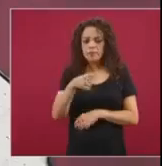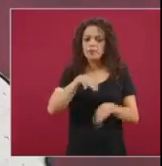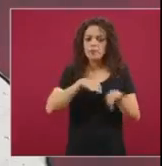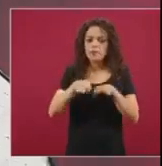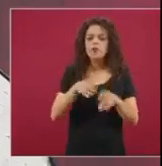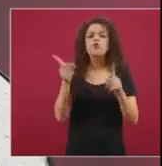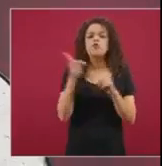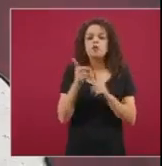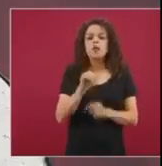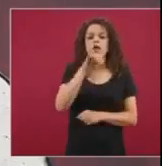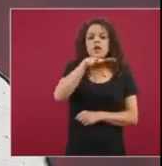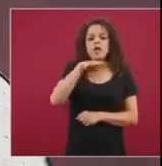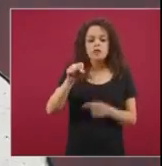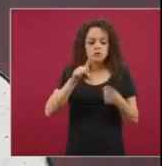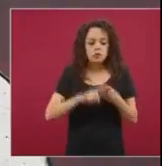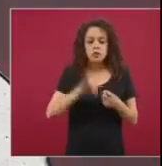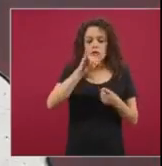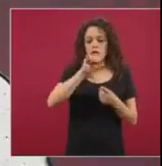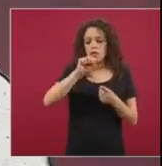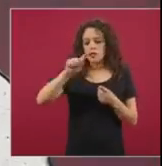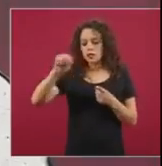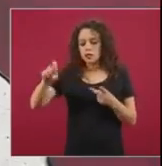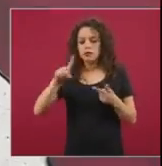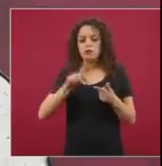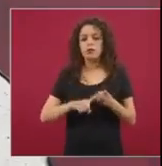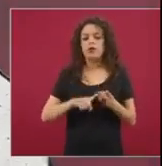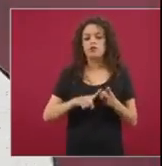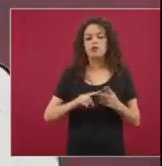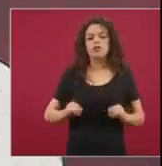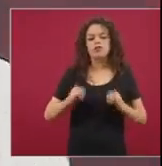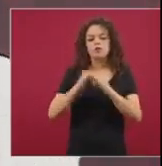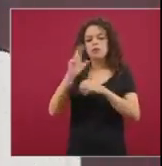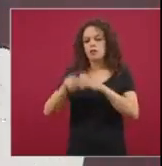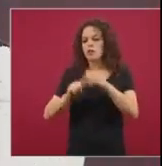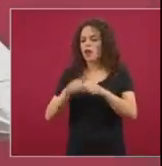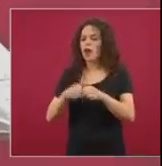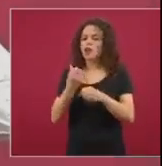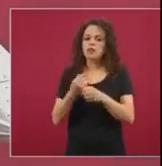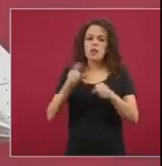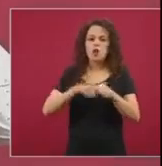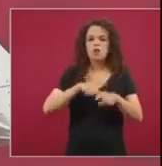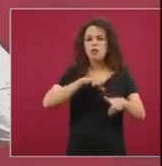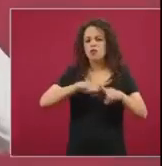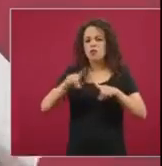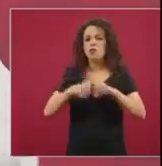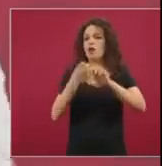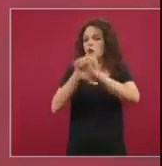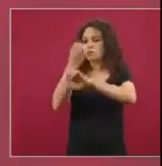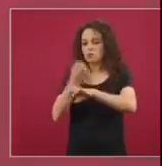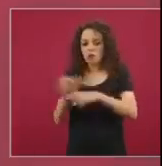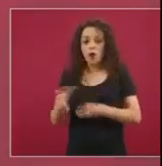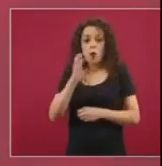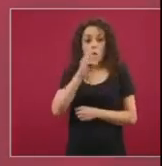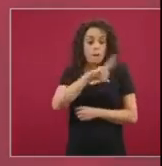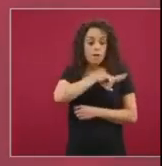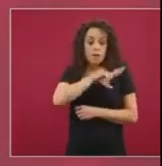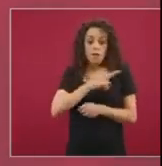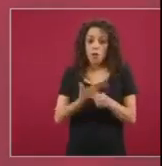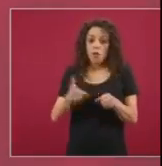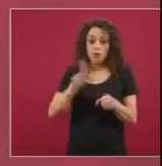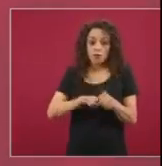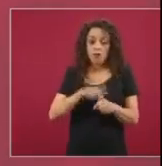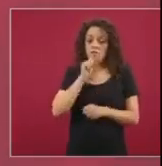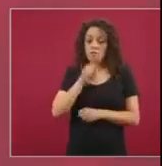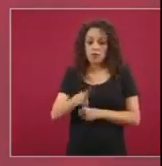en el ISSSTE, en las Secretarías Estatales de Salud, en Institutos Nacionales de Salud, en hospitales privados y en